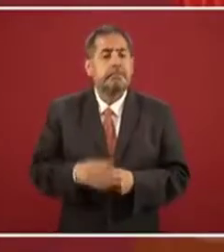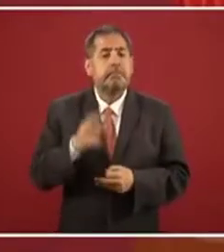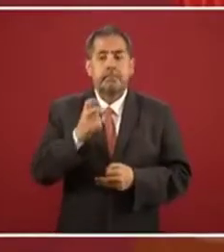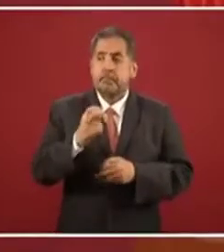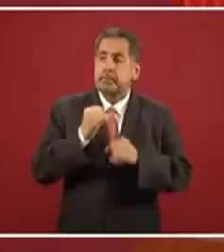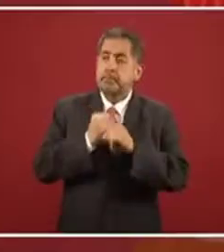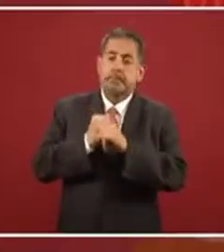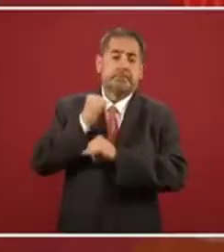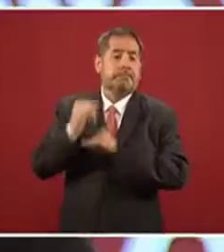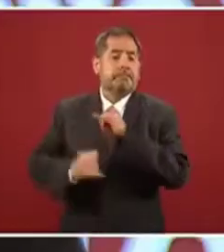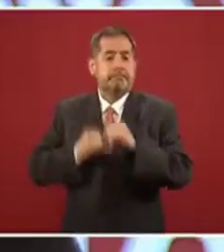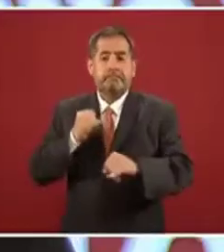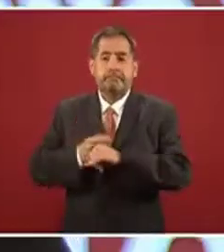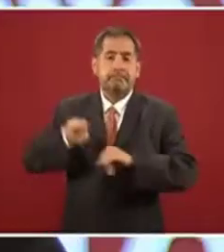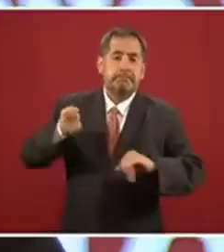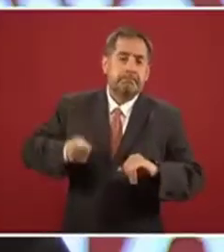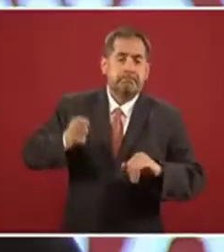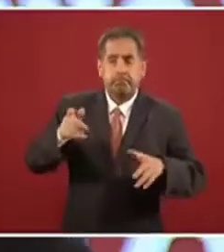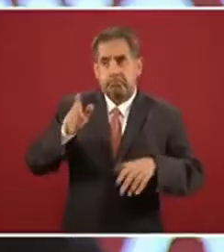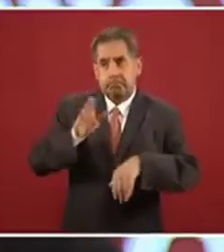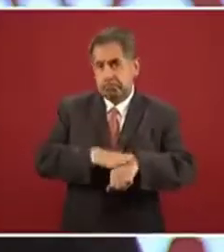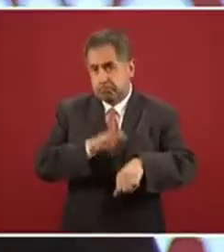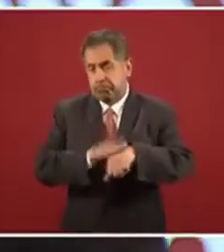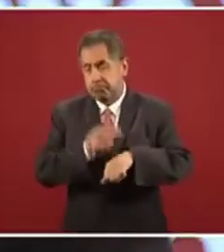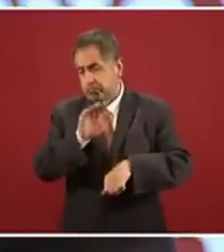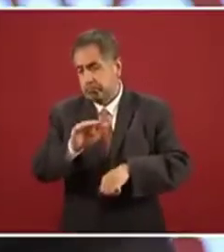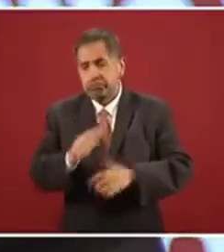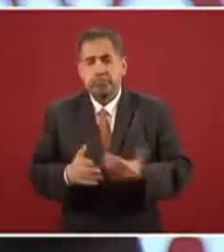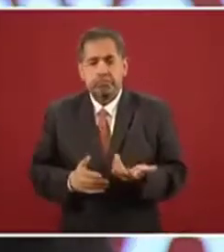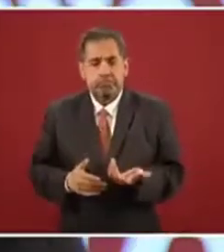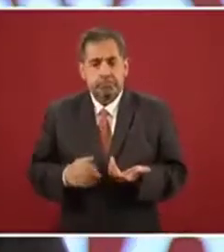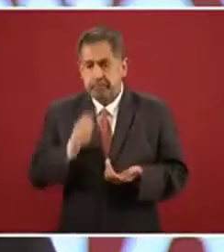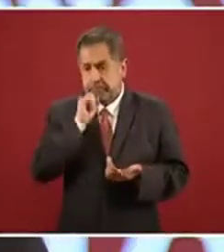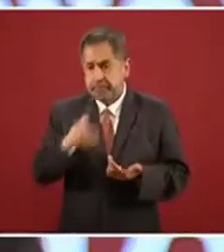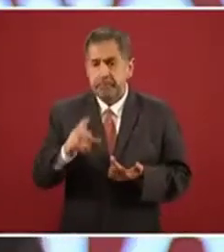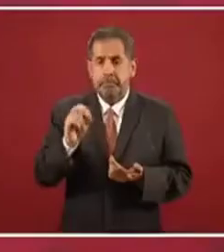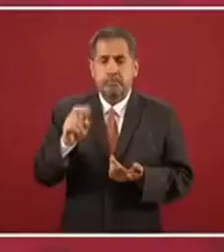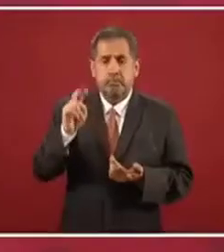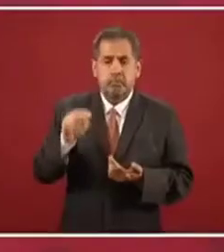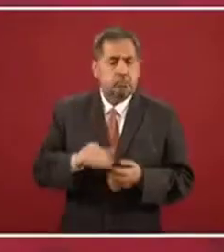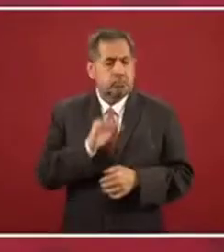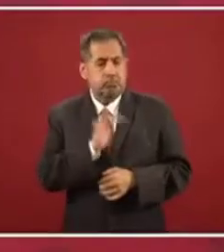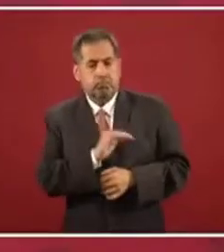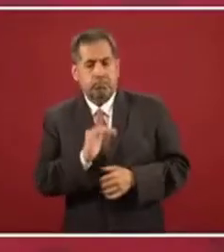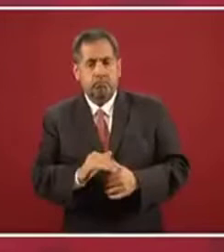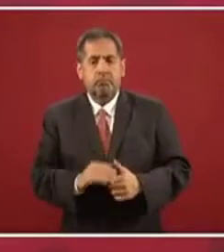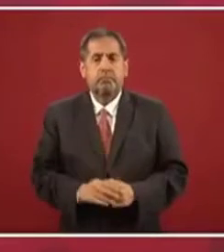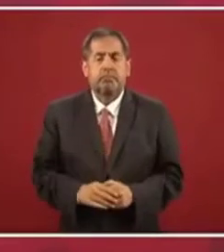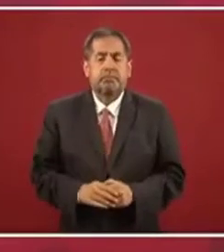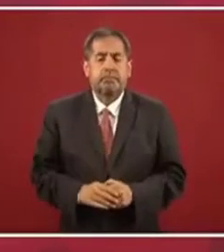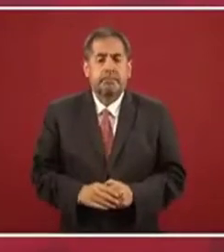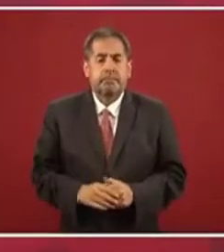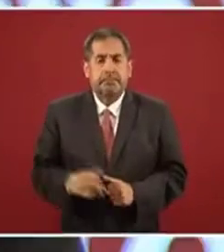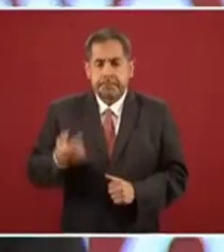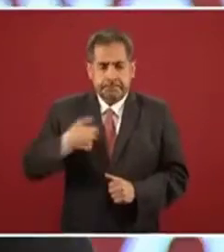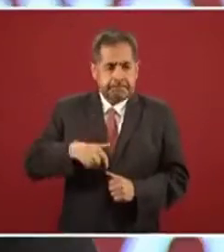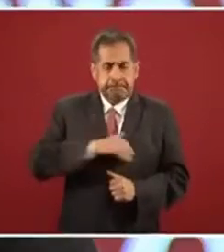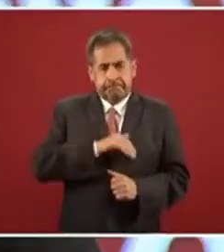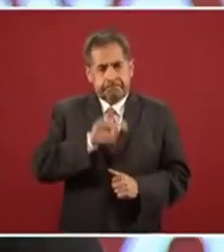Penal Internacional, además, como ya dije, de la Organización de las Naciones Unidas. Nosotros